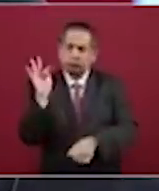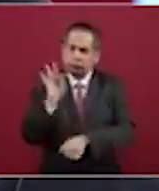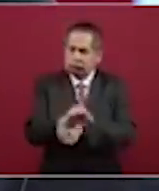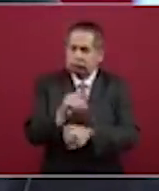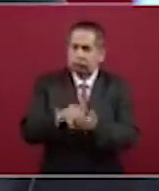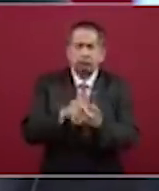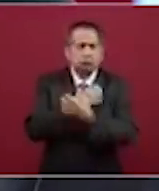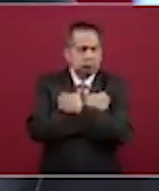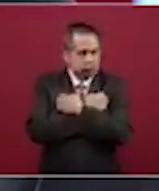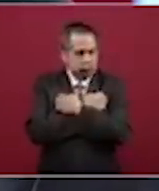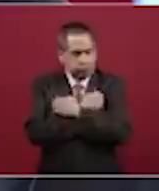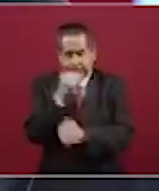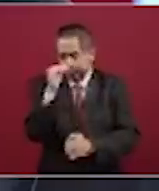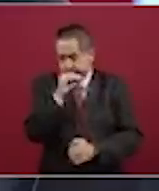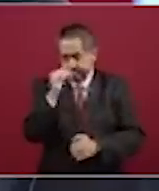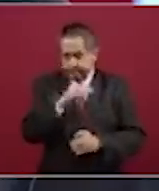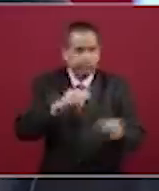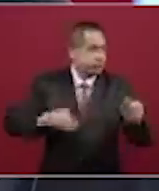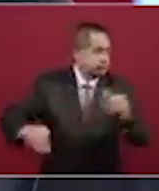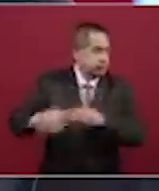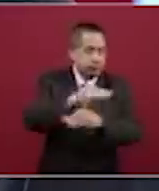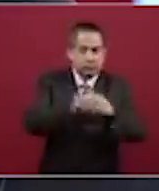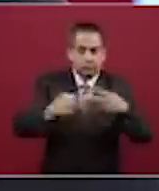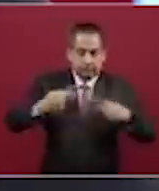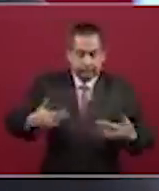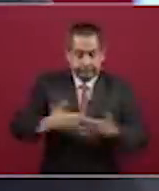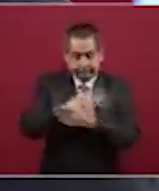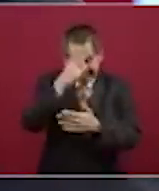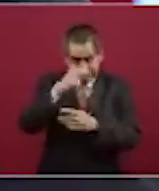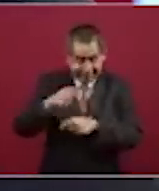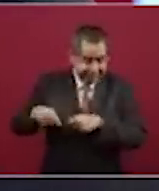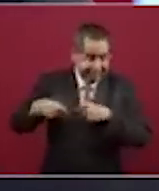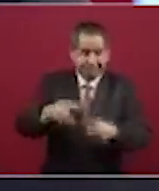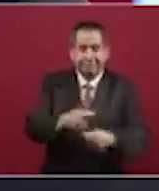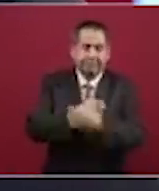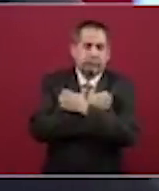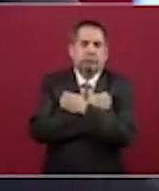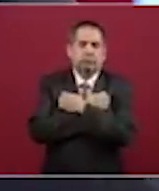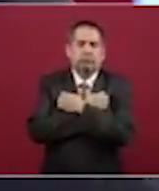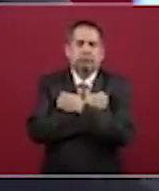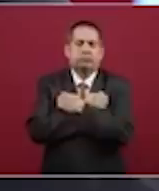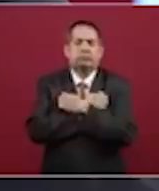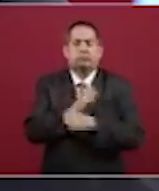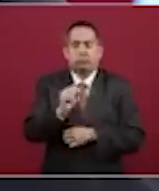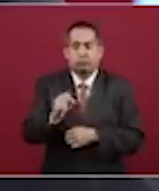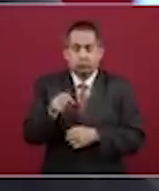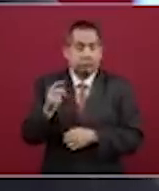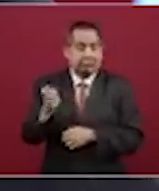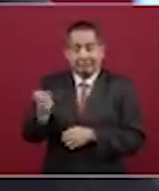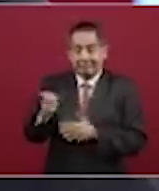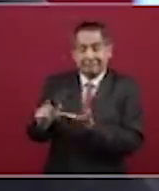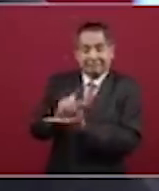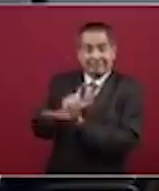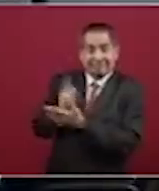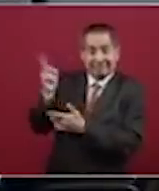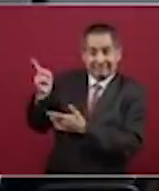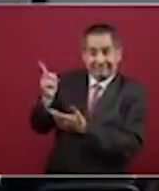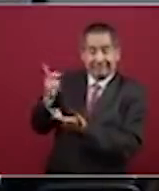la educación a todos los mexicanos. Eso está en esta